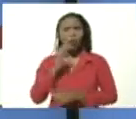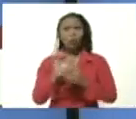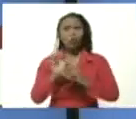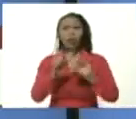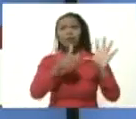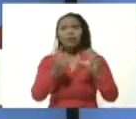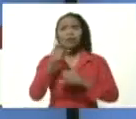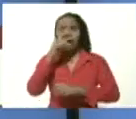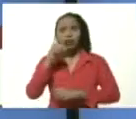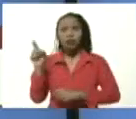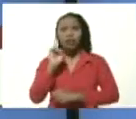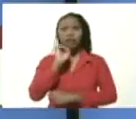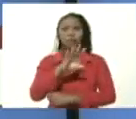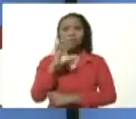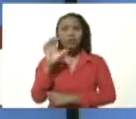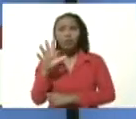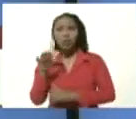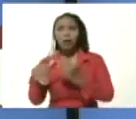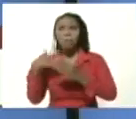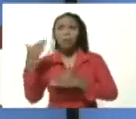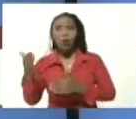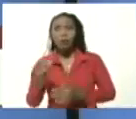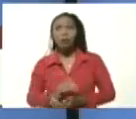después 55 era la cosa.